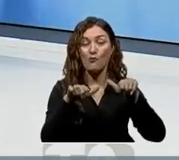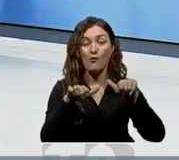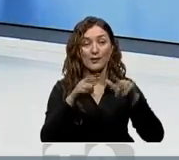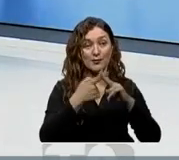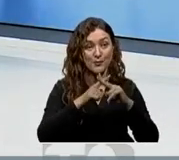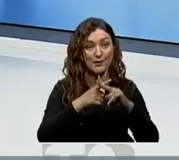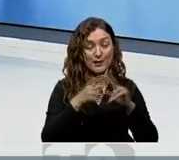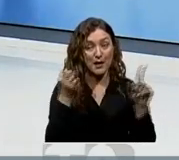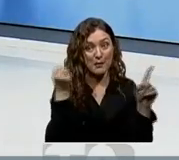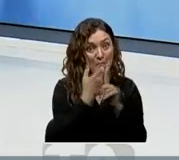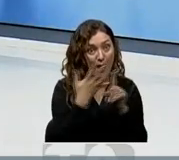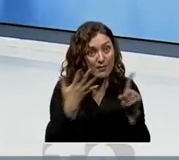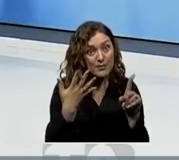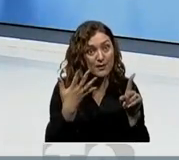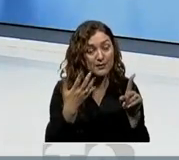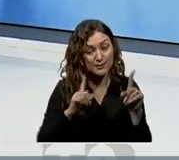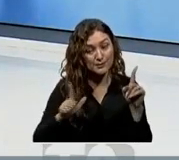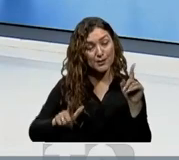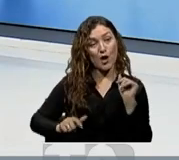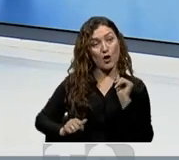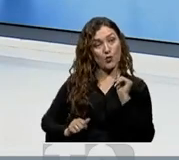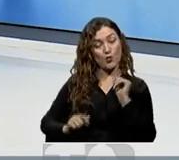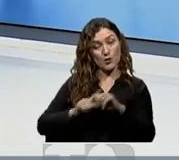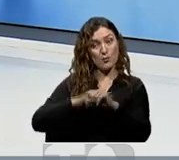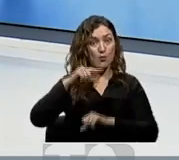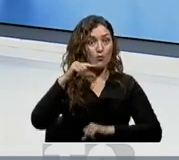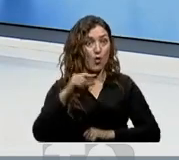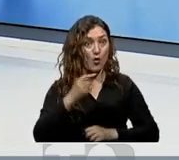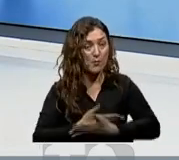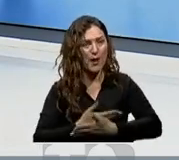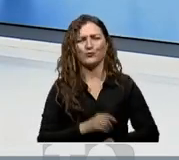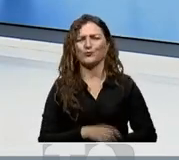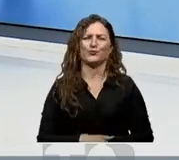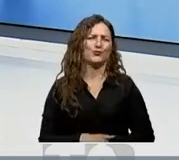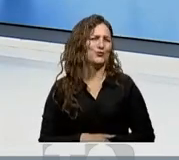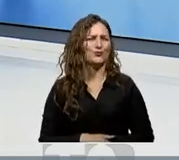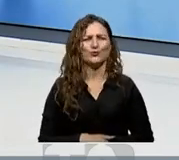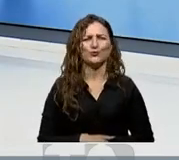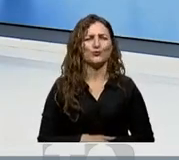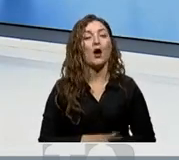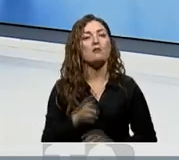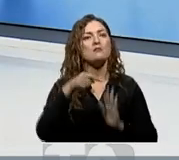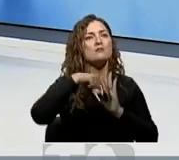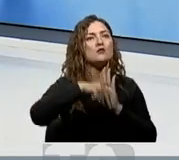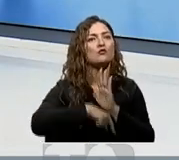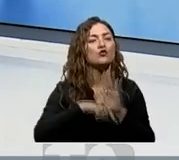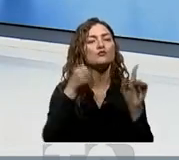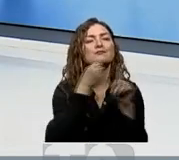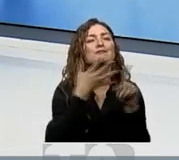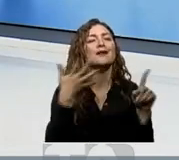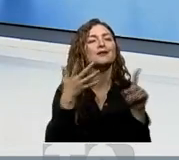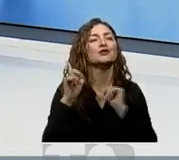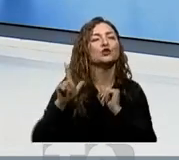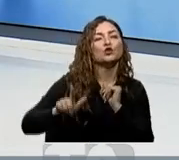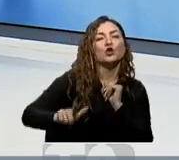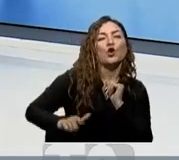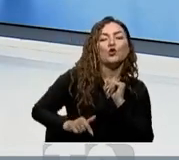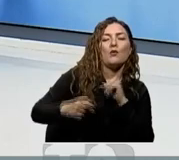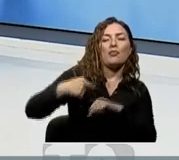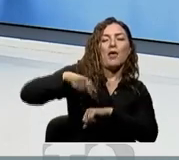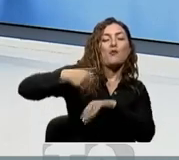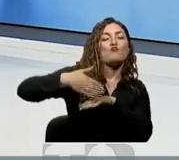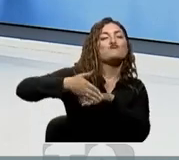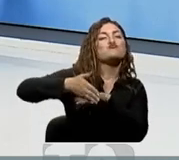no impactan únicamente en la salud a corto plazo del bebé, sino que también tienen un profundo impacto en su salud a largo